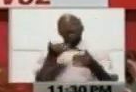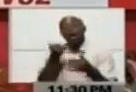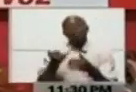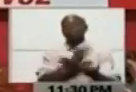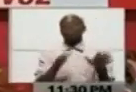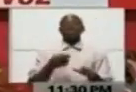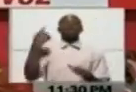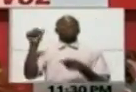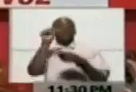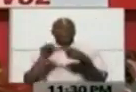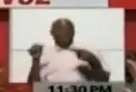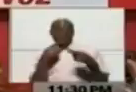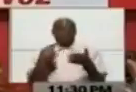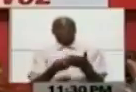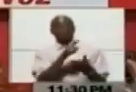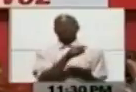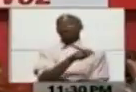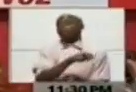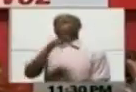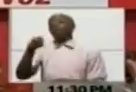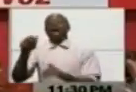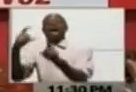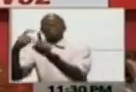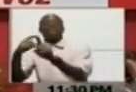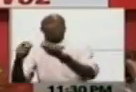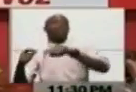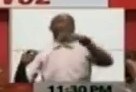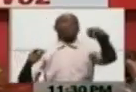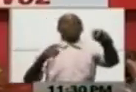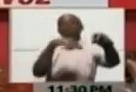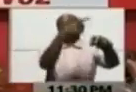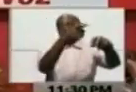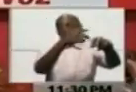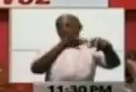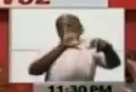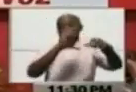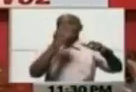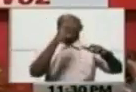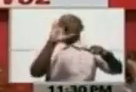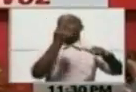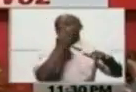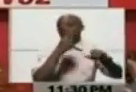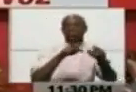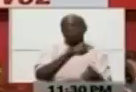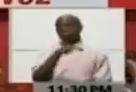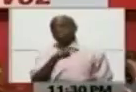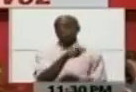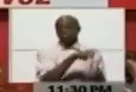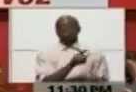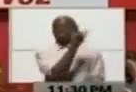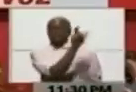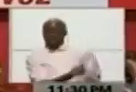mencionamos, falta que salte la talanquera hacia Copé y Acción Democrática. Ay, Dios mío querido. Las alertas ya están encendidas. El Barrabás de Ismael